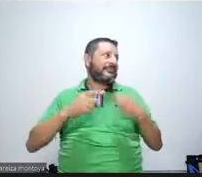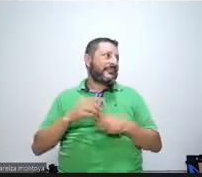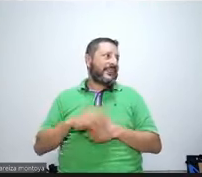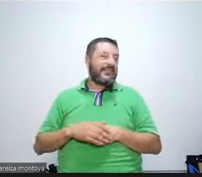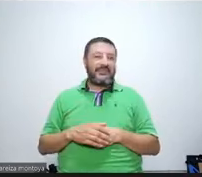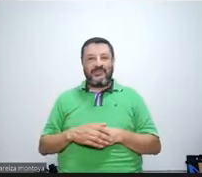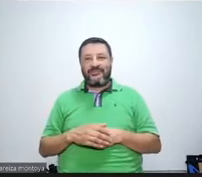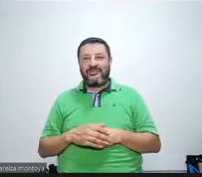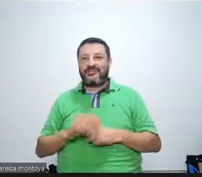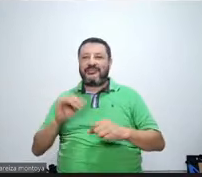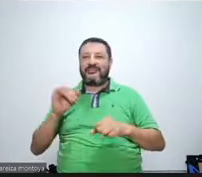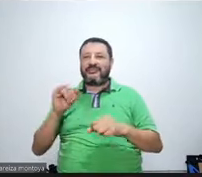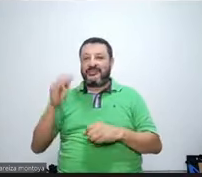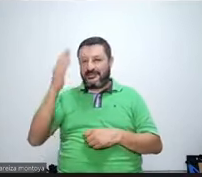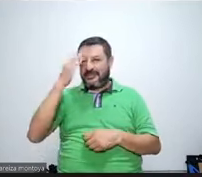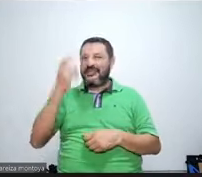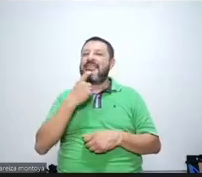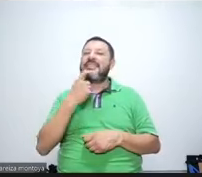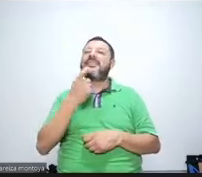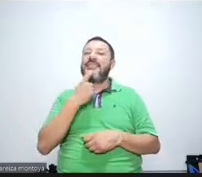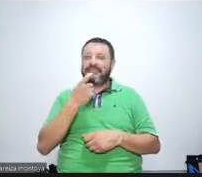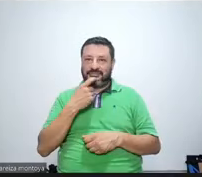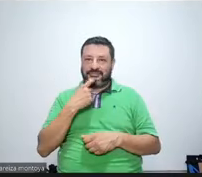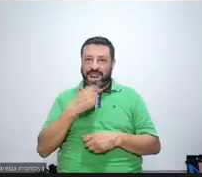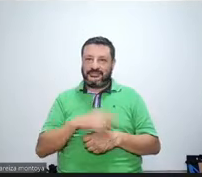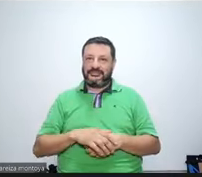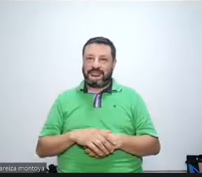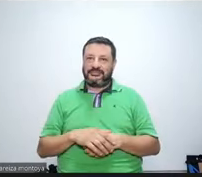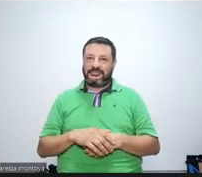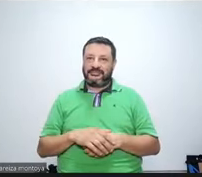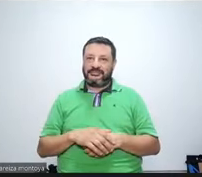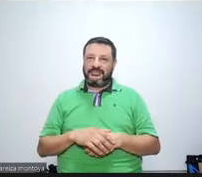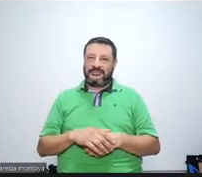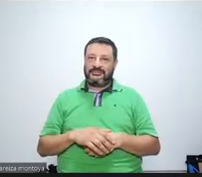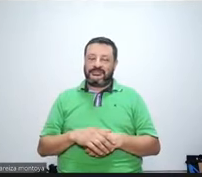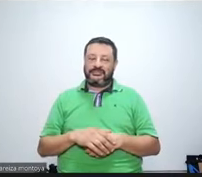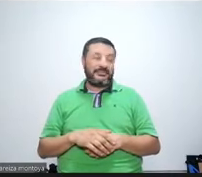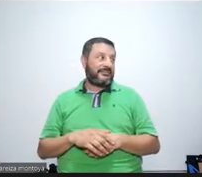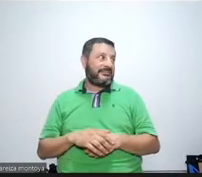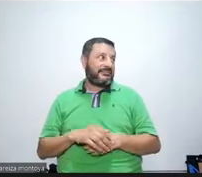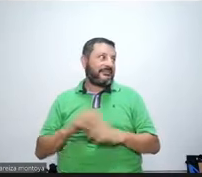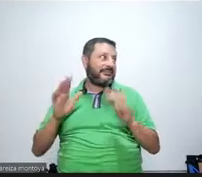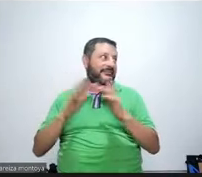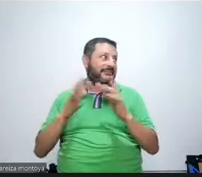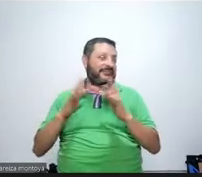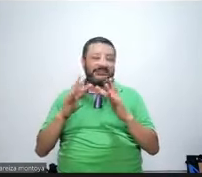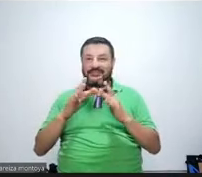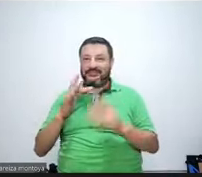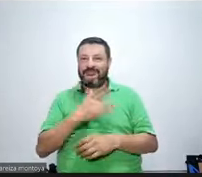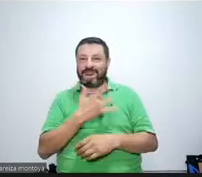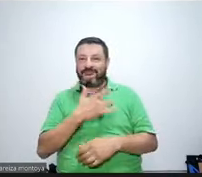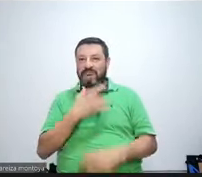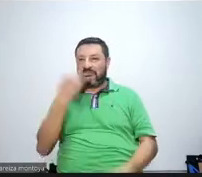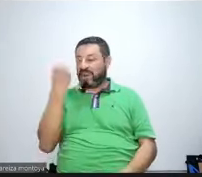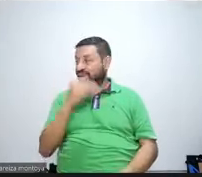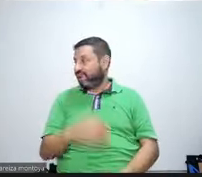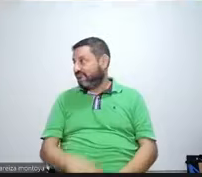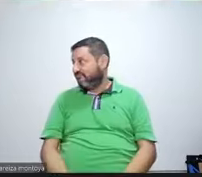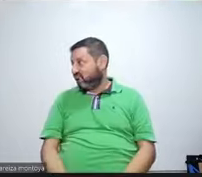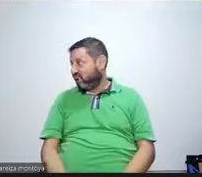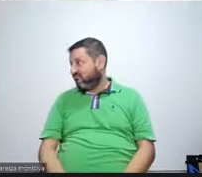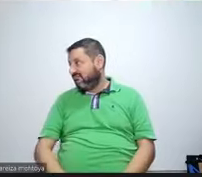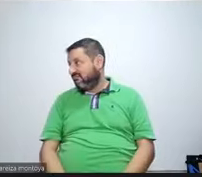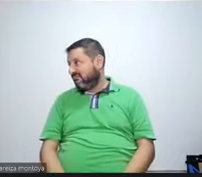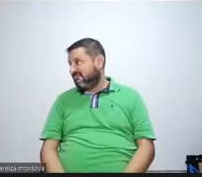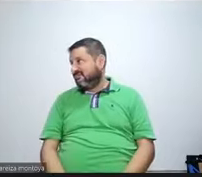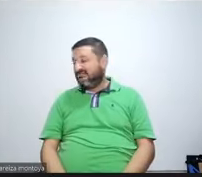uno tiene que ser capaz de hacerlas pues estando él o no, pero igual uno siente como el vacío, a veces siente como, ay, me